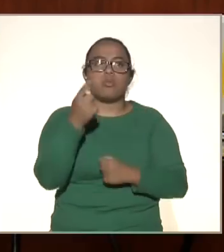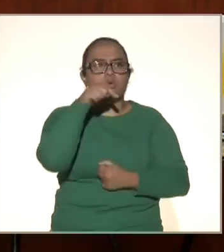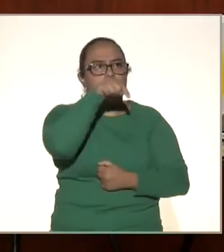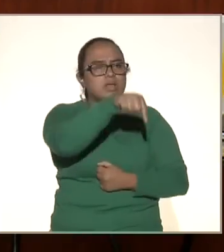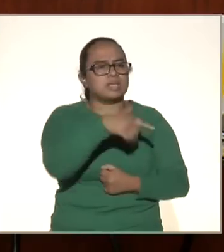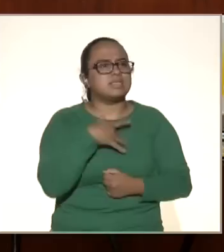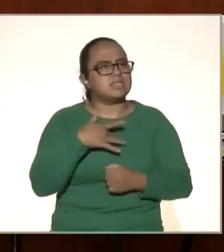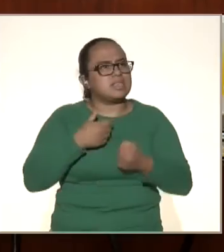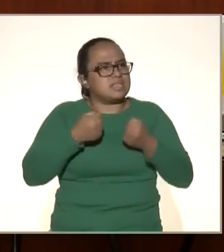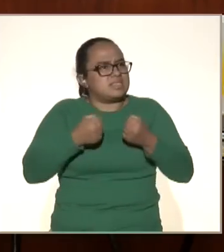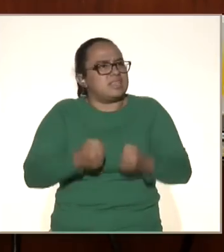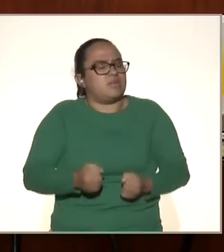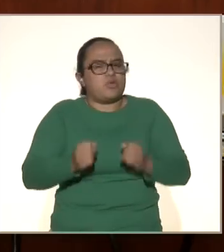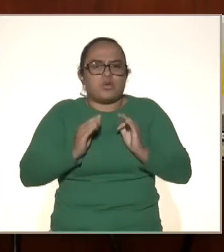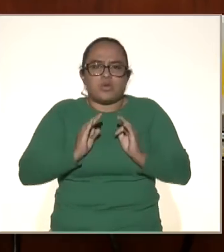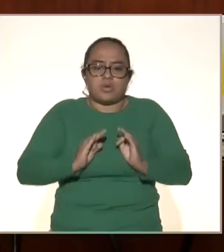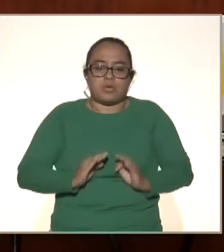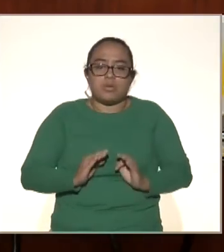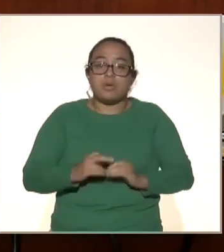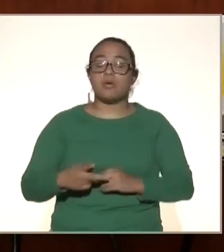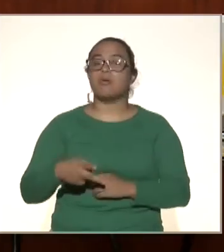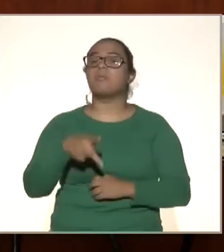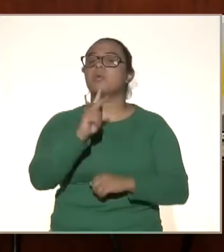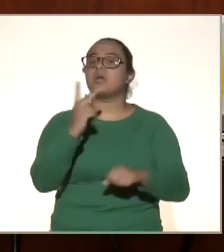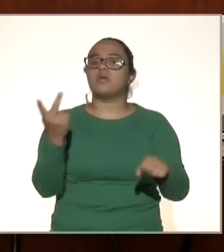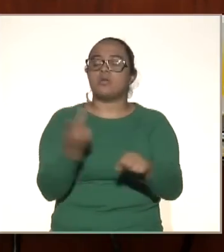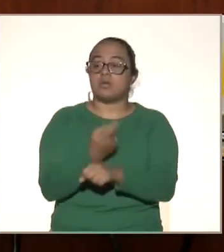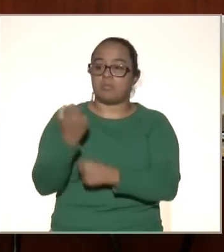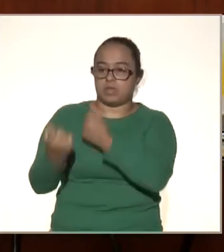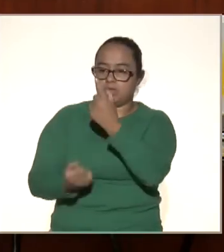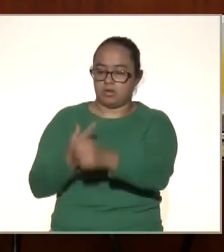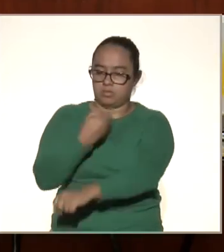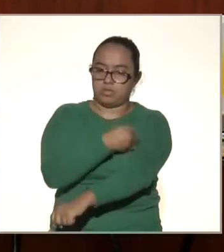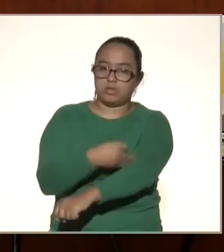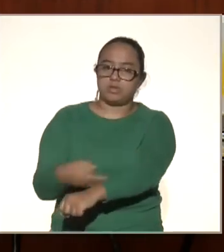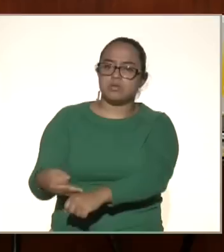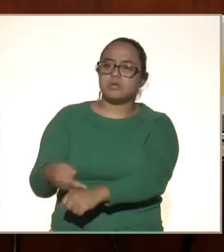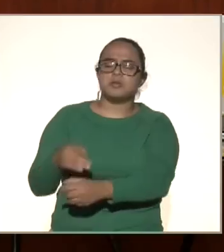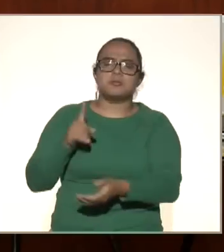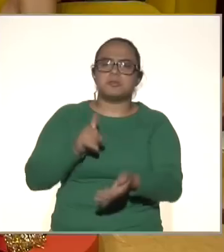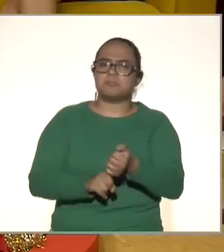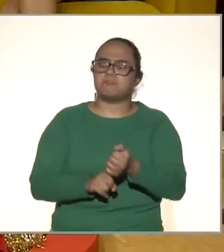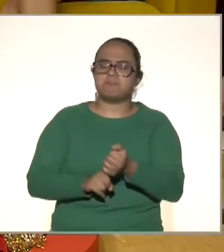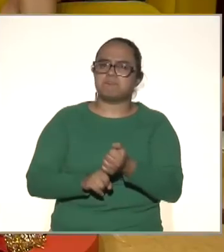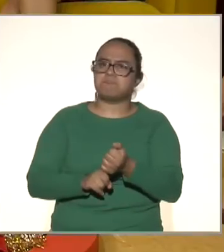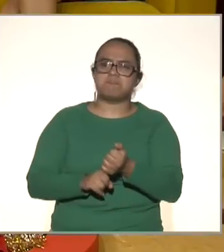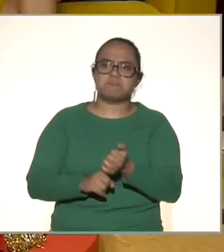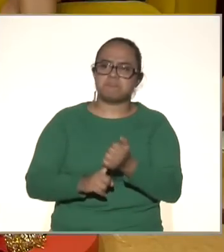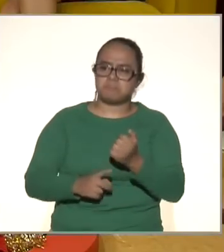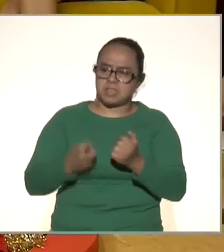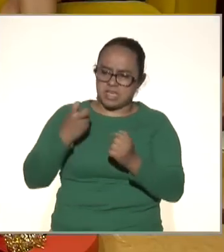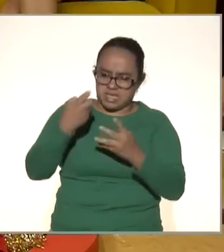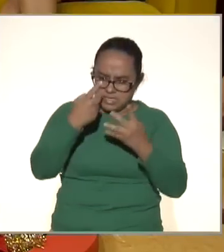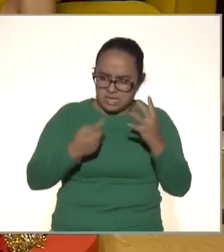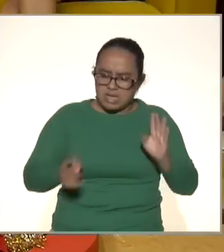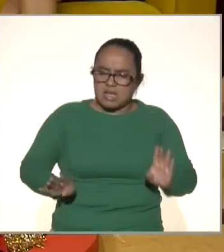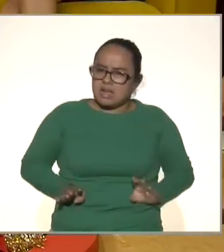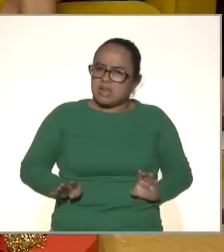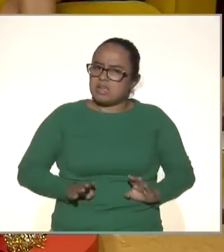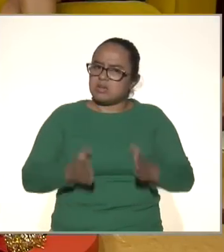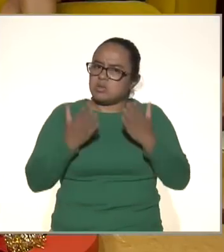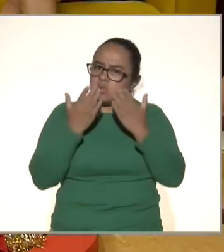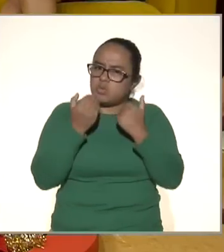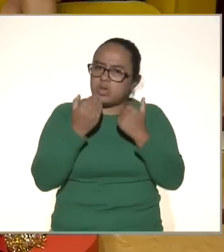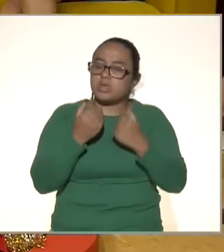donde podemos estar. Pero resulta que existen integrantes que no tienen esas características. Entonces